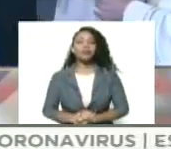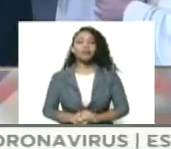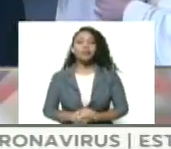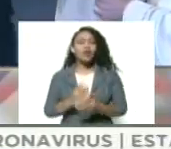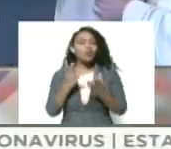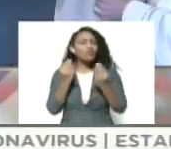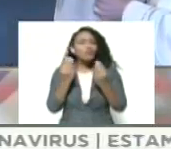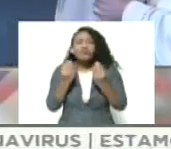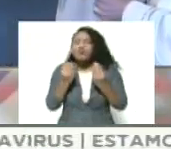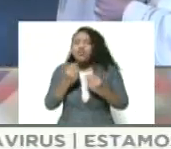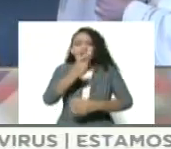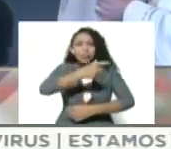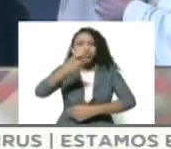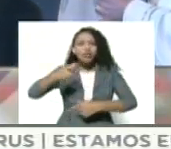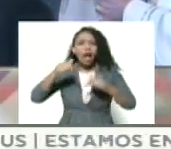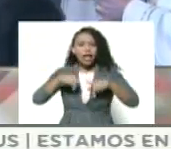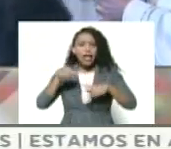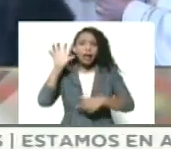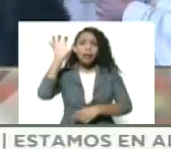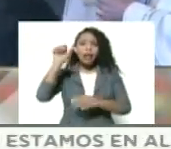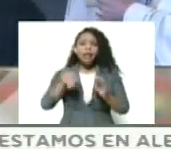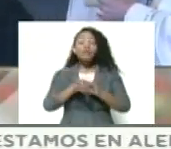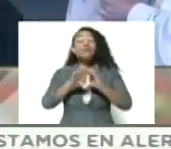Mucha gente en el país y en el mundo